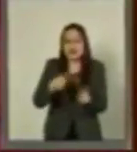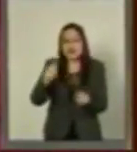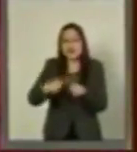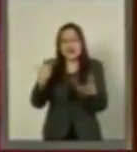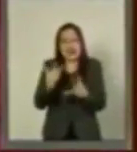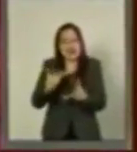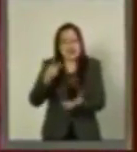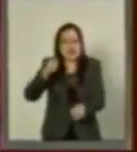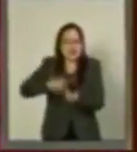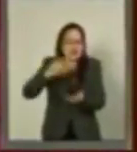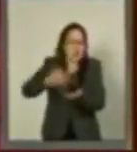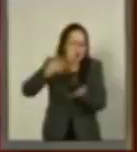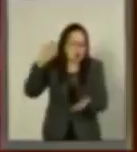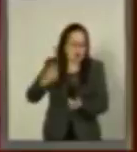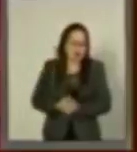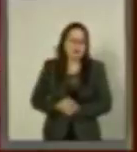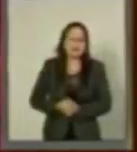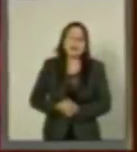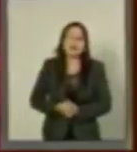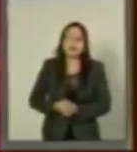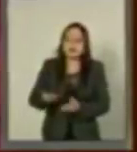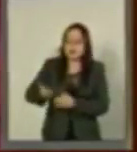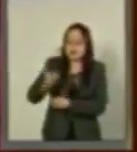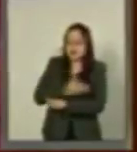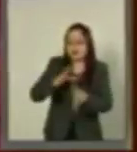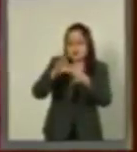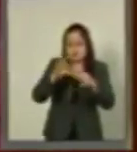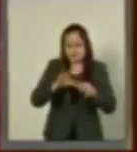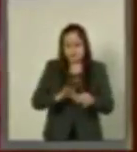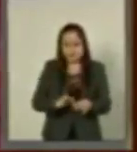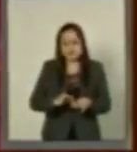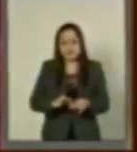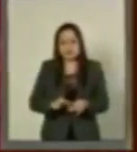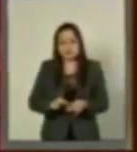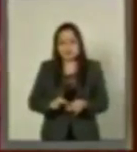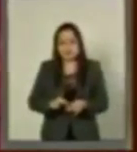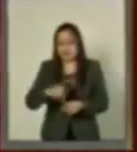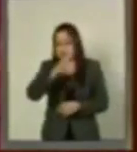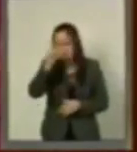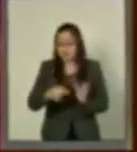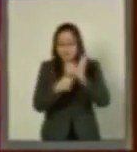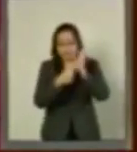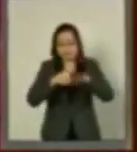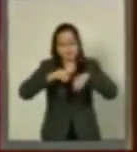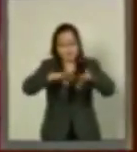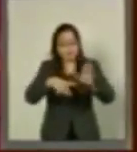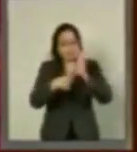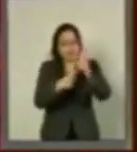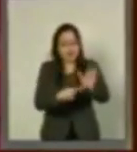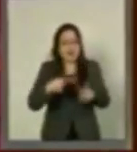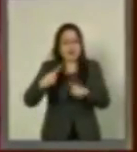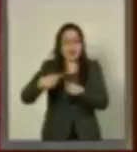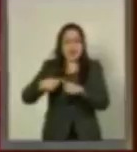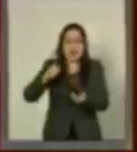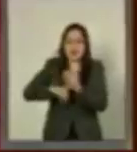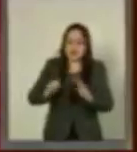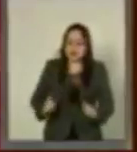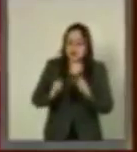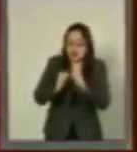una infracción. Los anteriores hechos que yo le mencioné, por cierto, que los haré de conocimiento de las